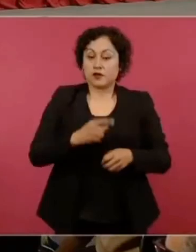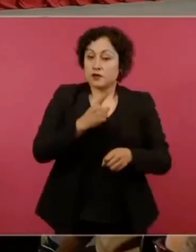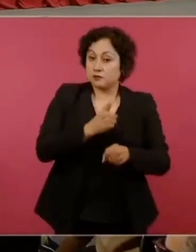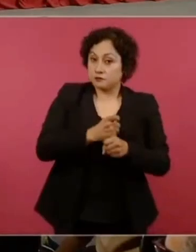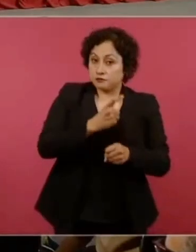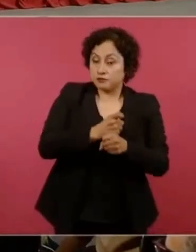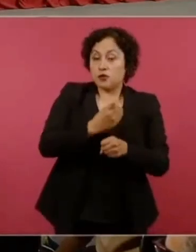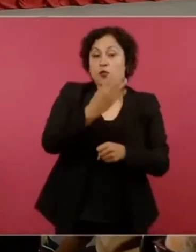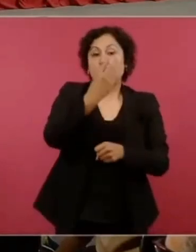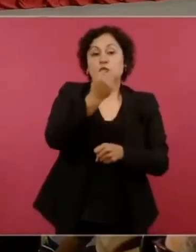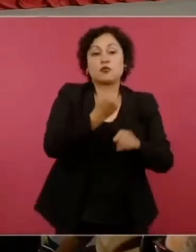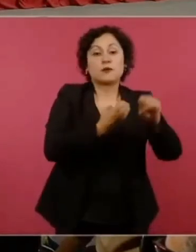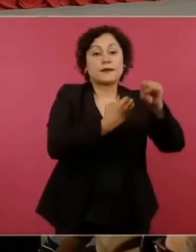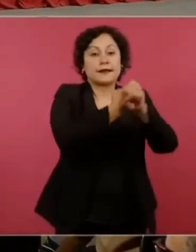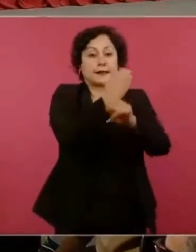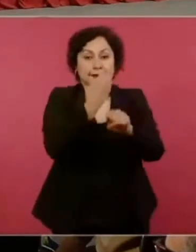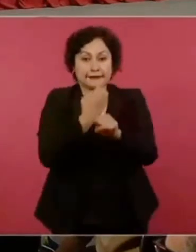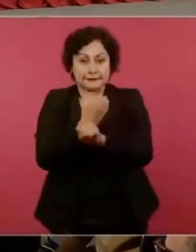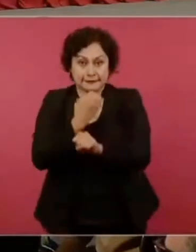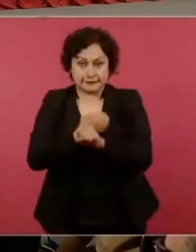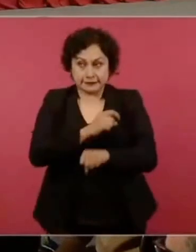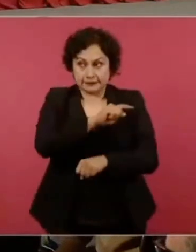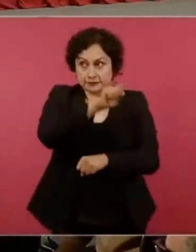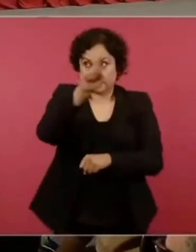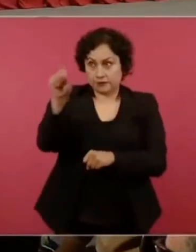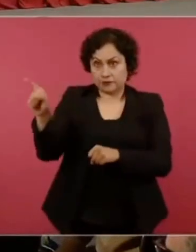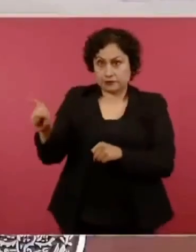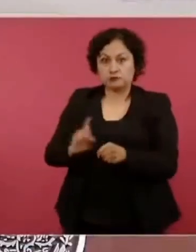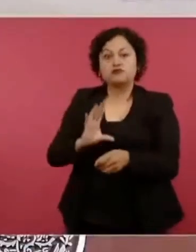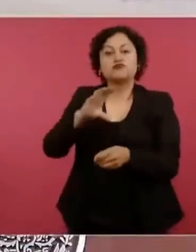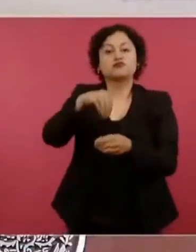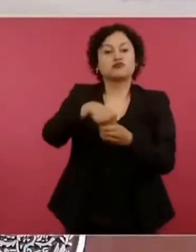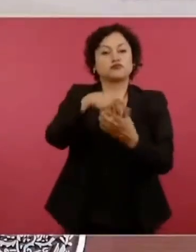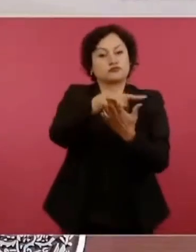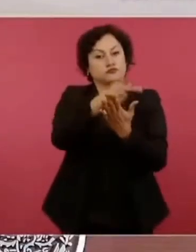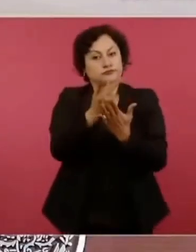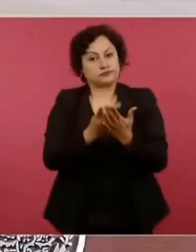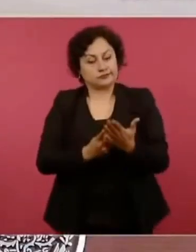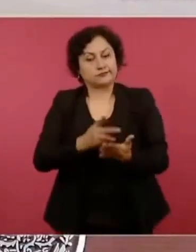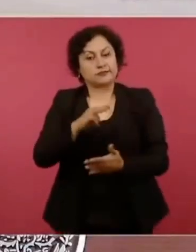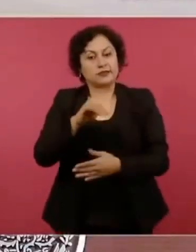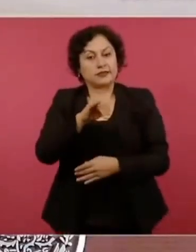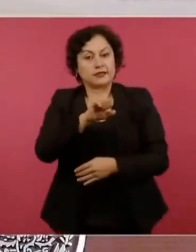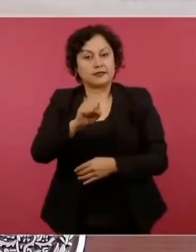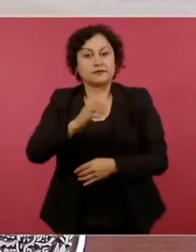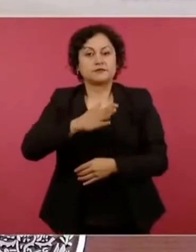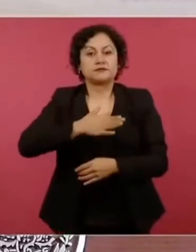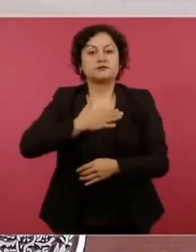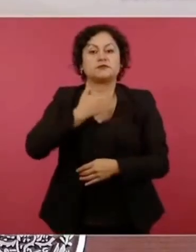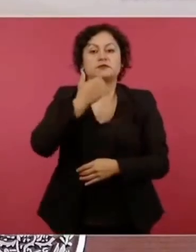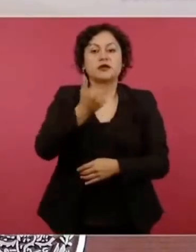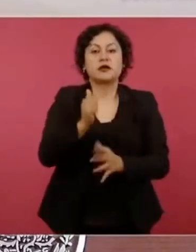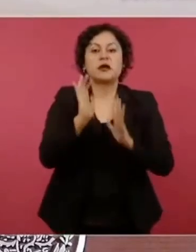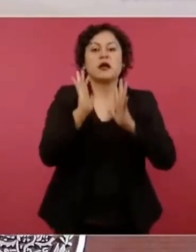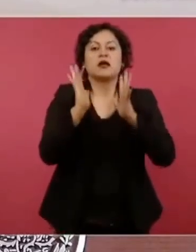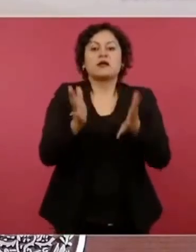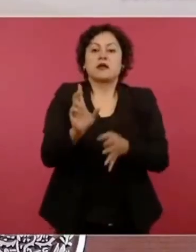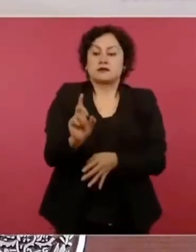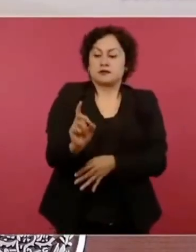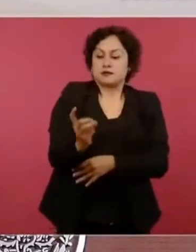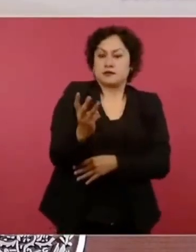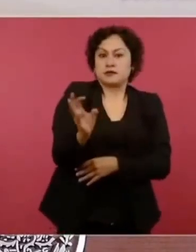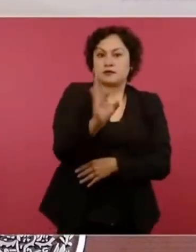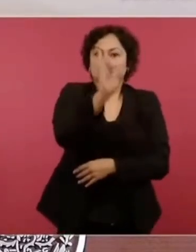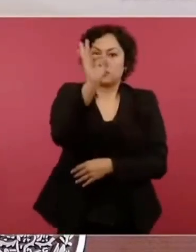California Sur, Veracruz, Guerrero y Campeche. Ya desde entonces se estaba atendiendo al 33% de las personas sin